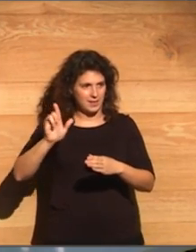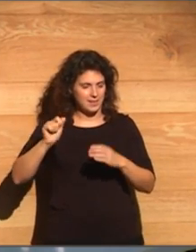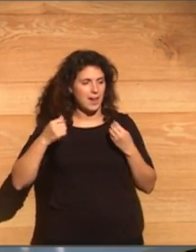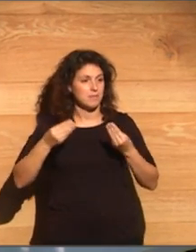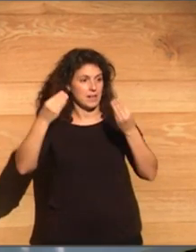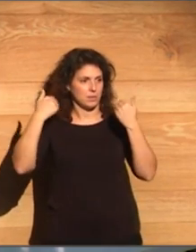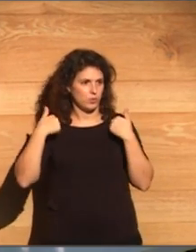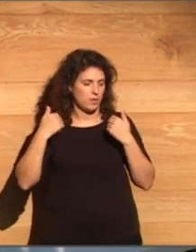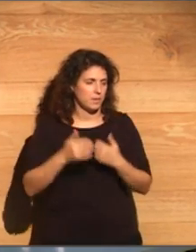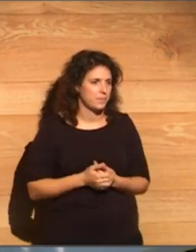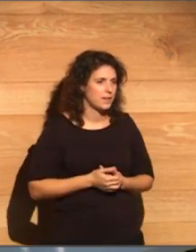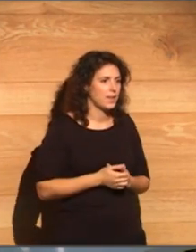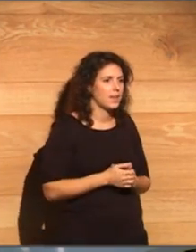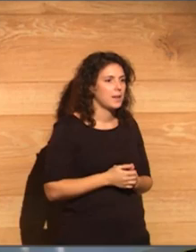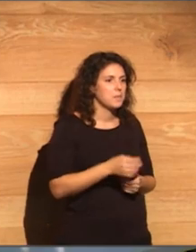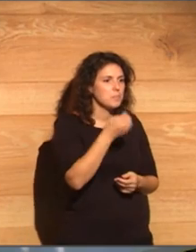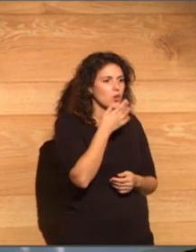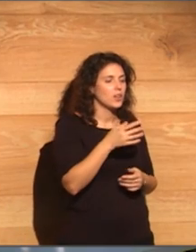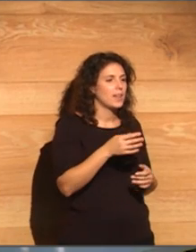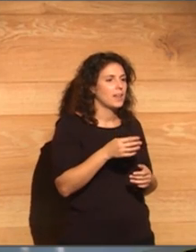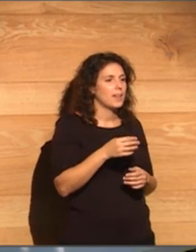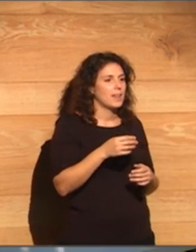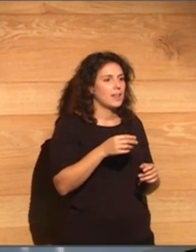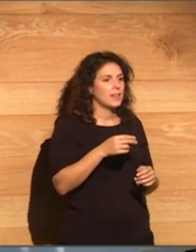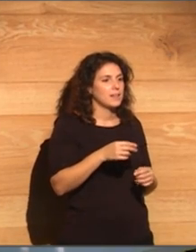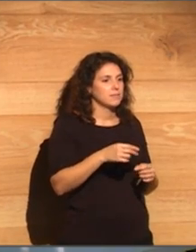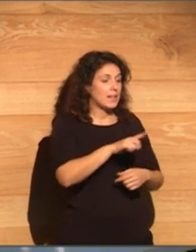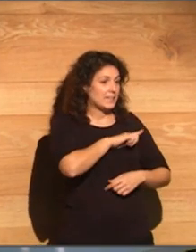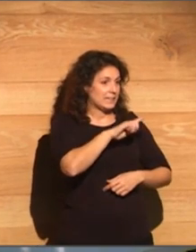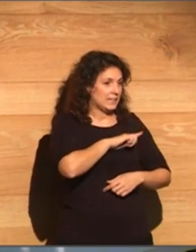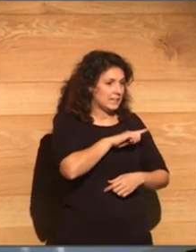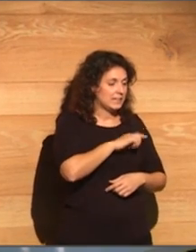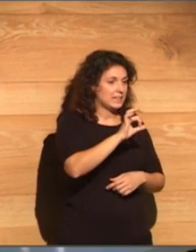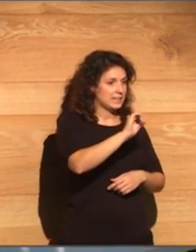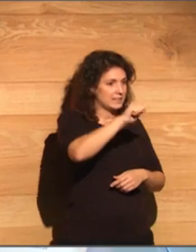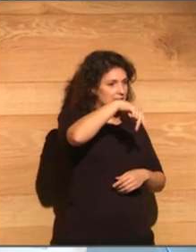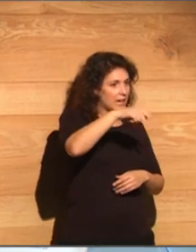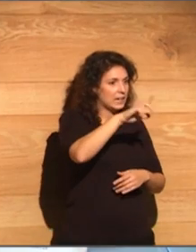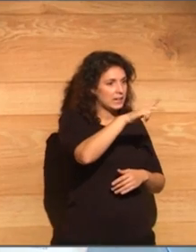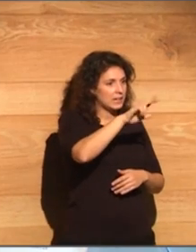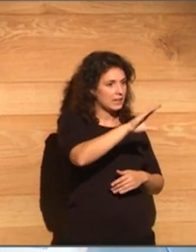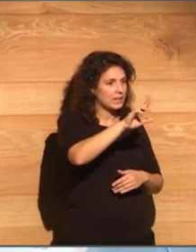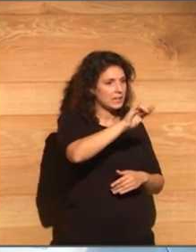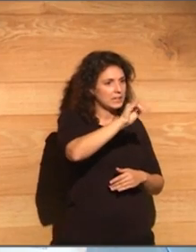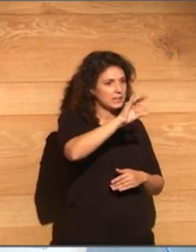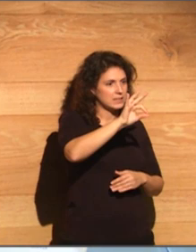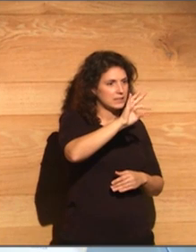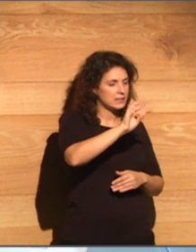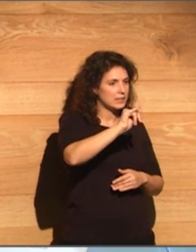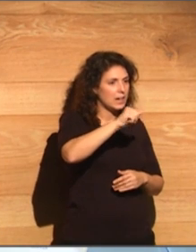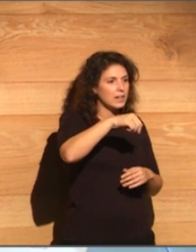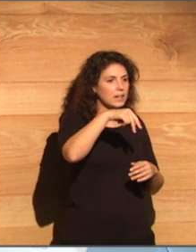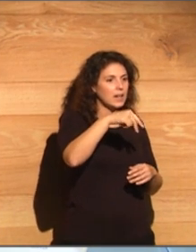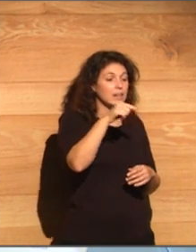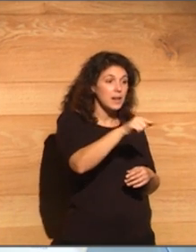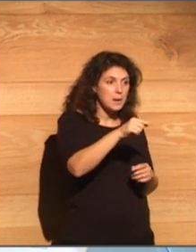parece maravilloso que el teniente sacristán, José Sacristán, no sé el nombre del personaje, que es el peluquero en la vida